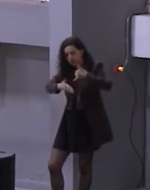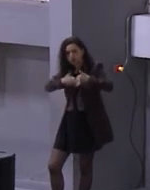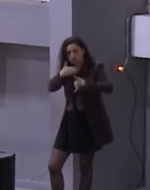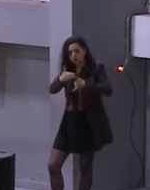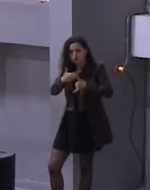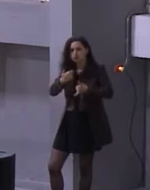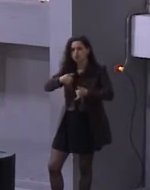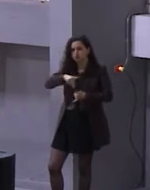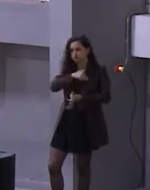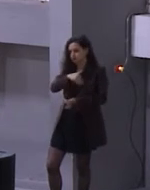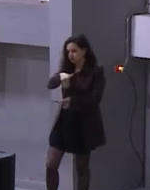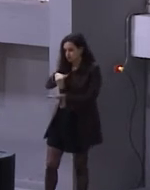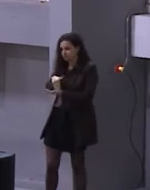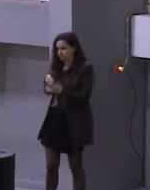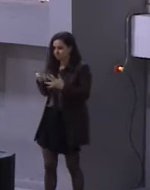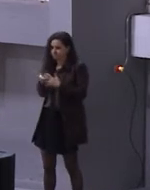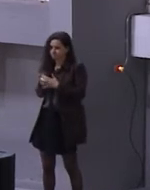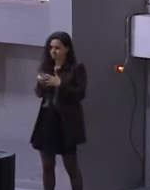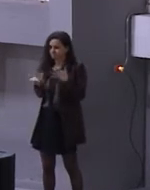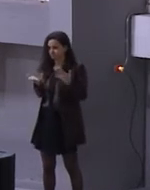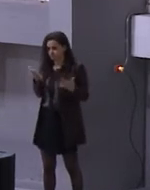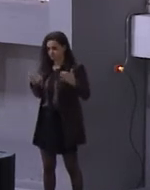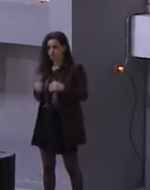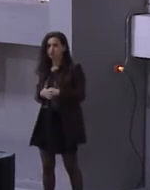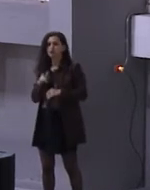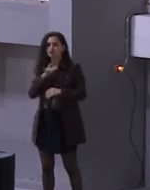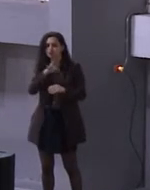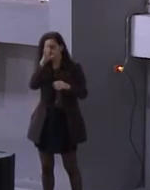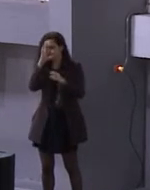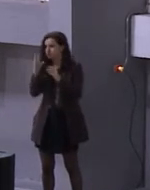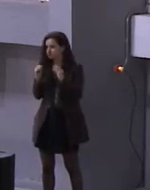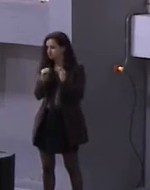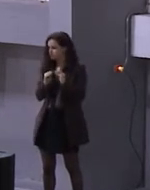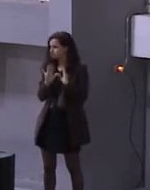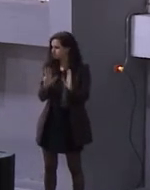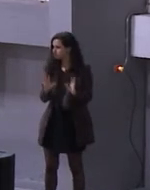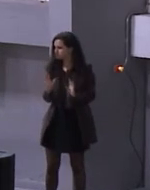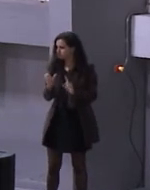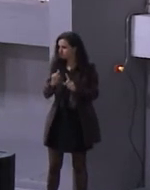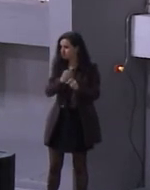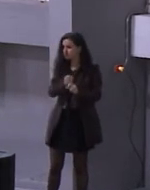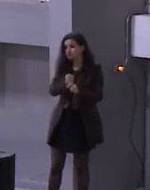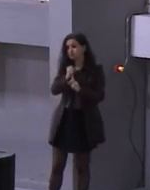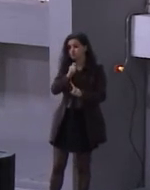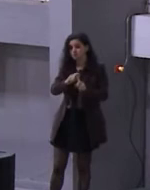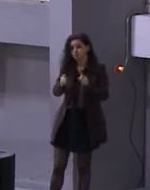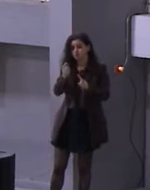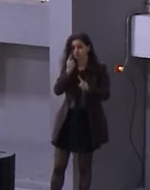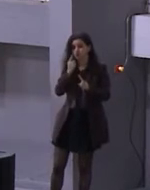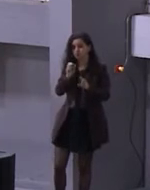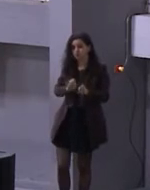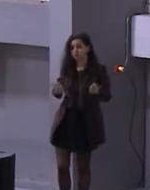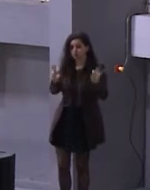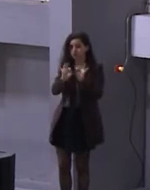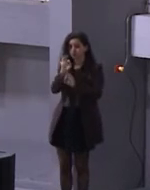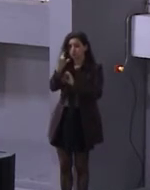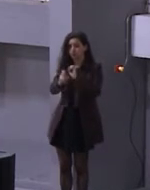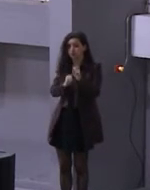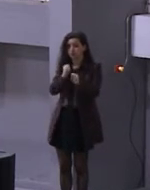en ese punto intermedio. Y fue el acuerdo que se logró. Pero es muy importante que en el